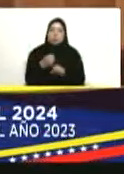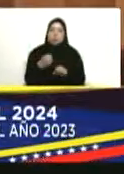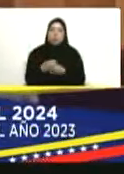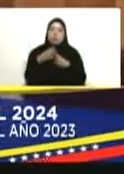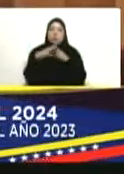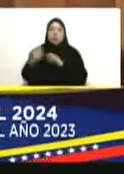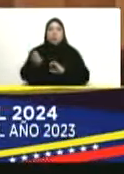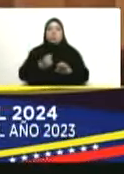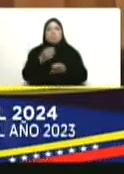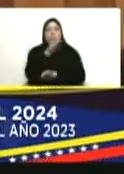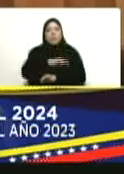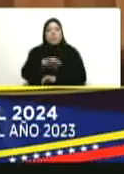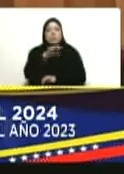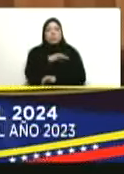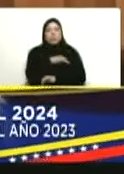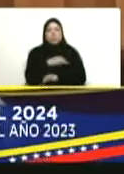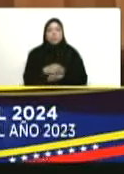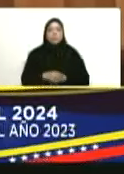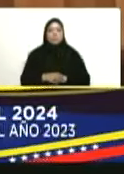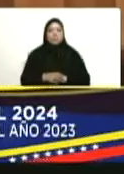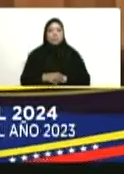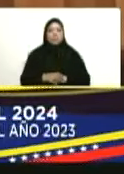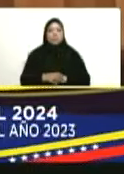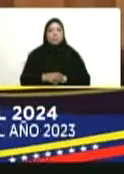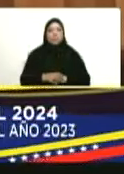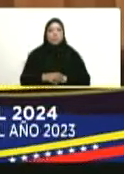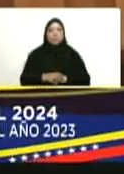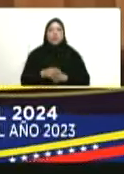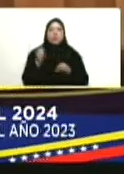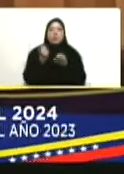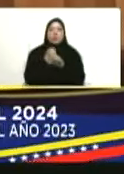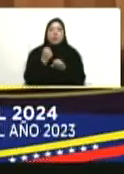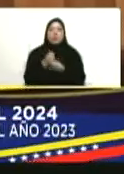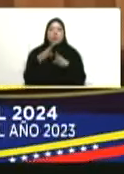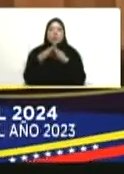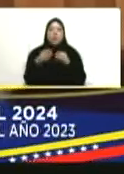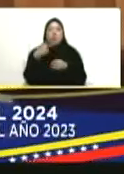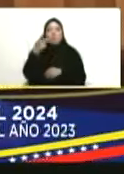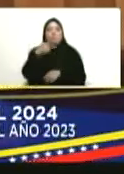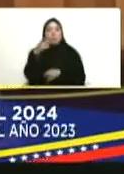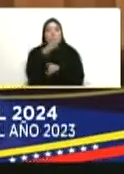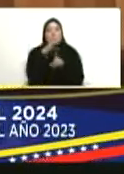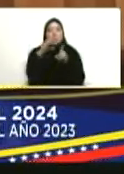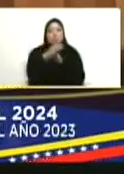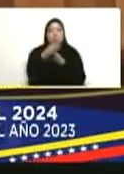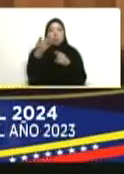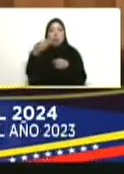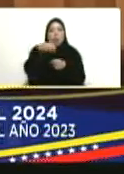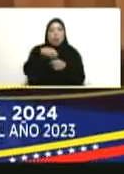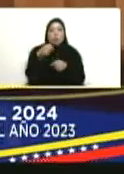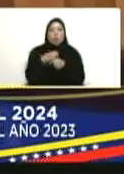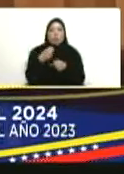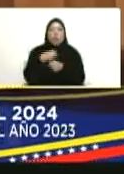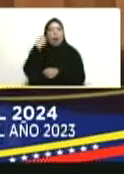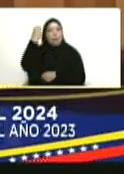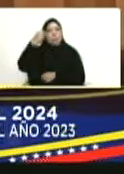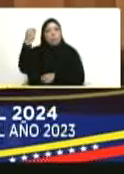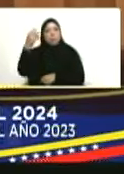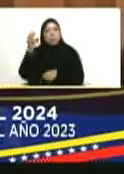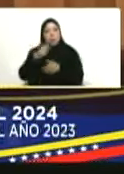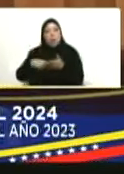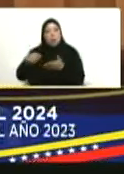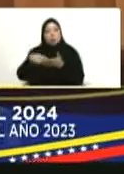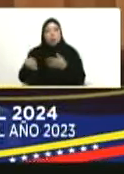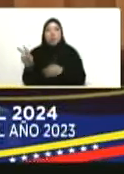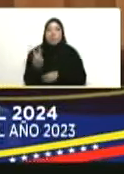los movimientos sociales. Allí están convocados todos los sectores culturales, intelectuales, pensadores, escritores del